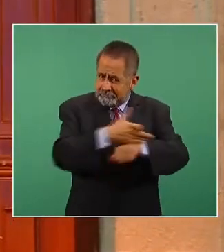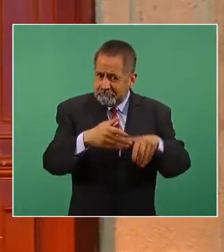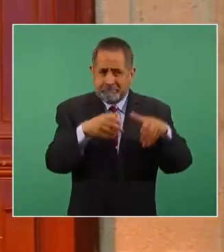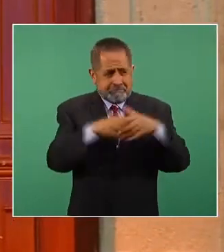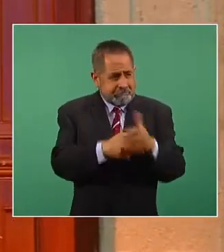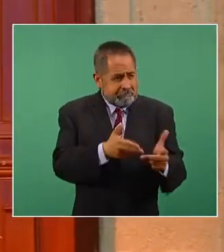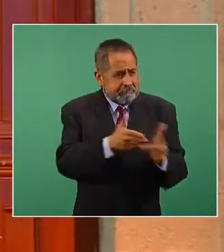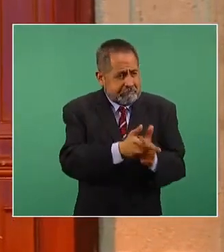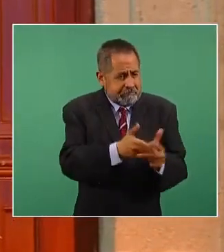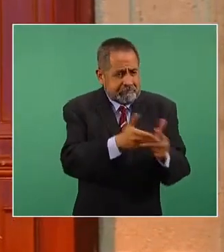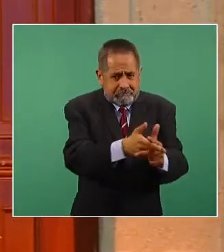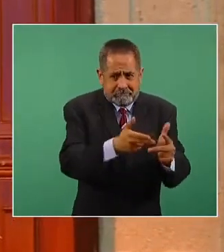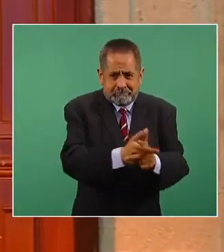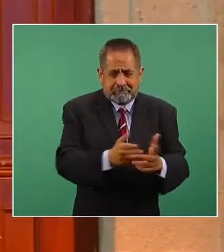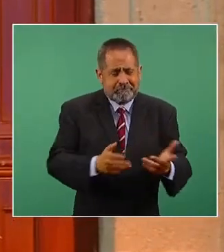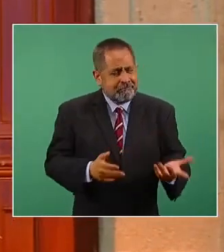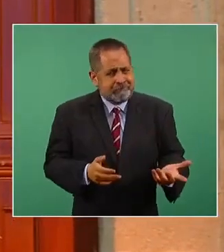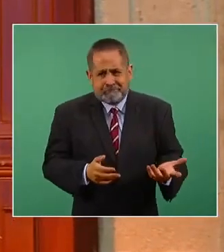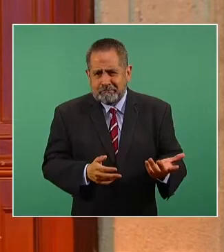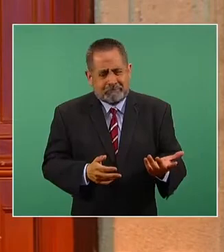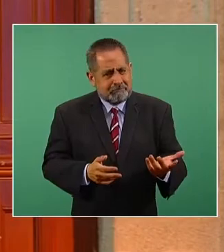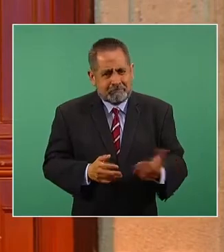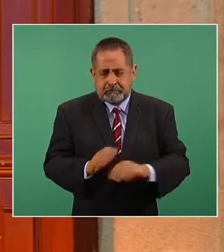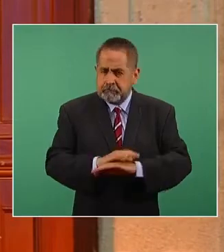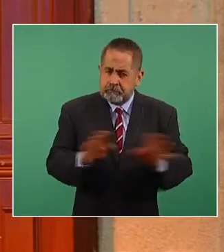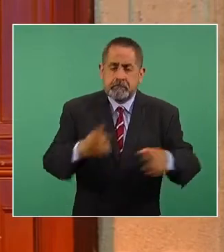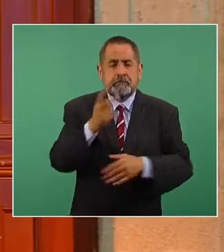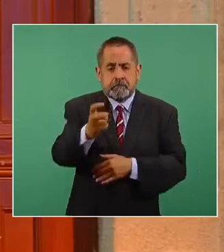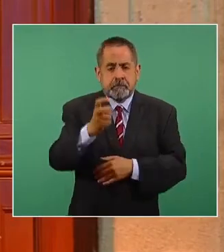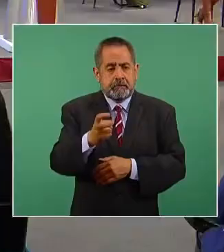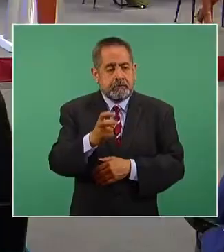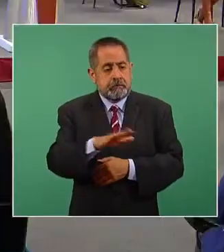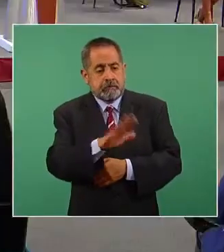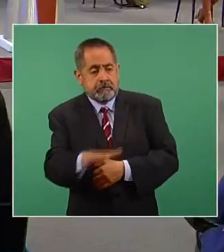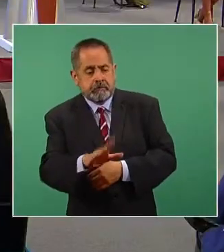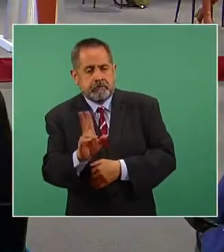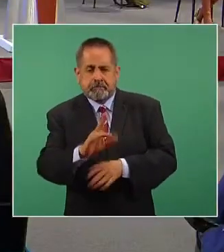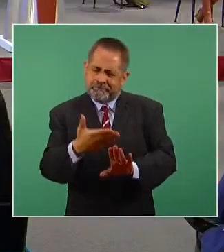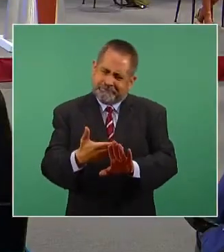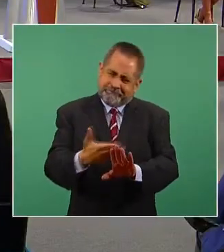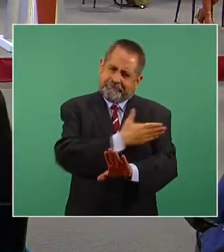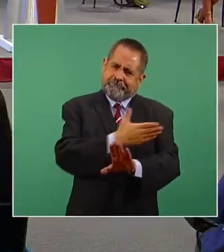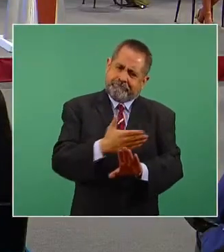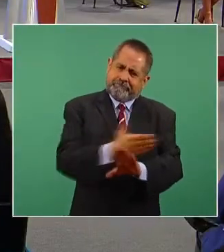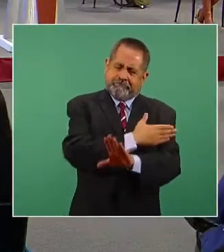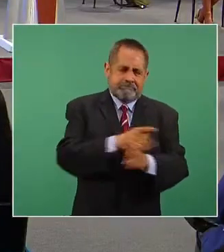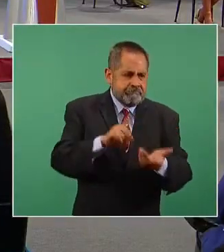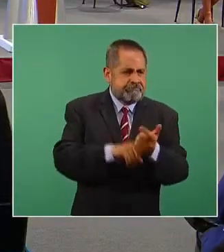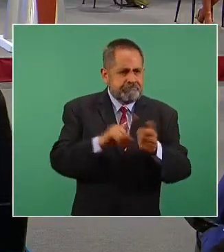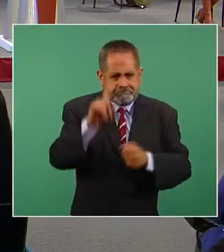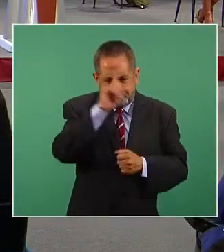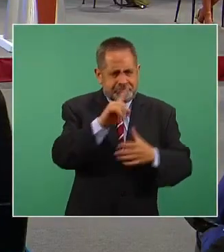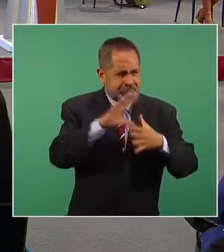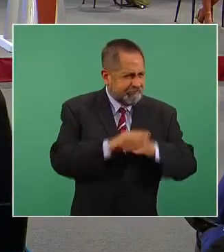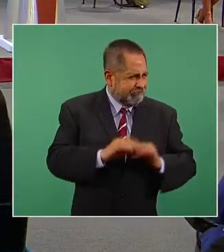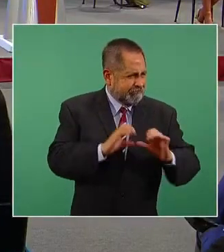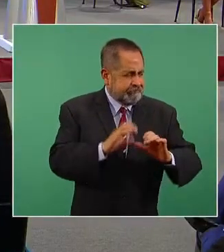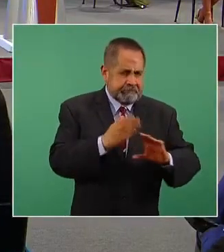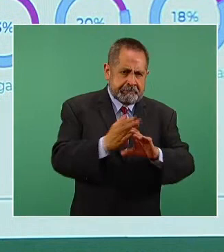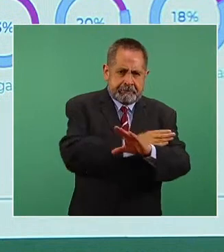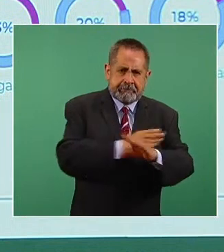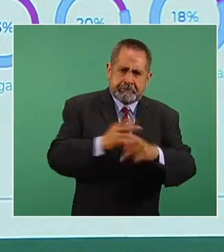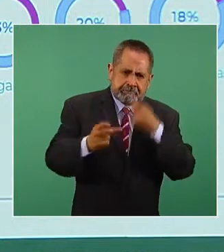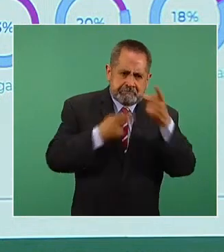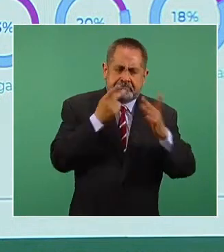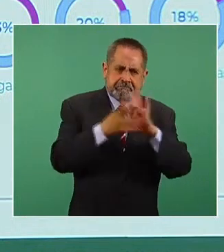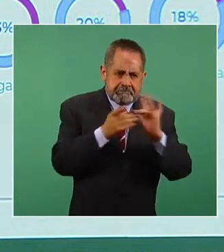víctima. Y entonces nosotras decimos que para prevenir esos feminicidios, esa prevención milimétrica,